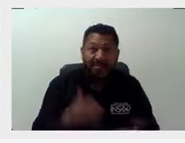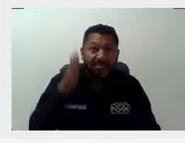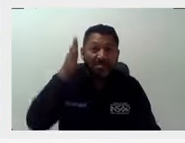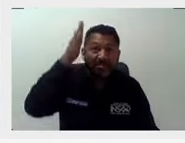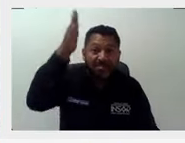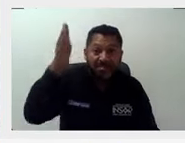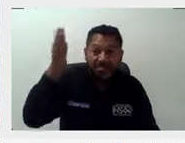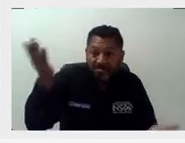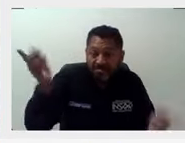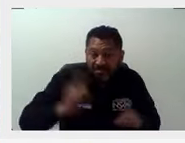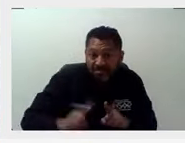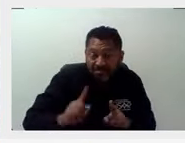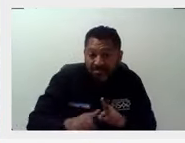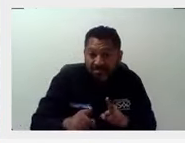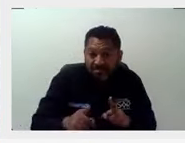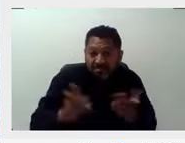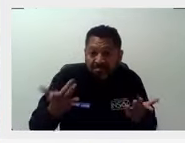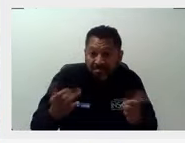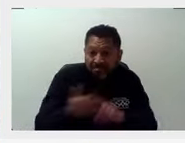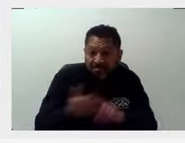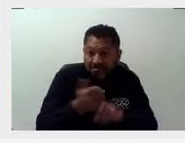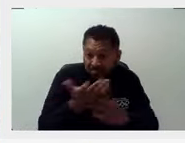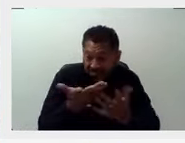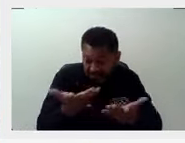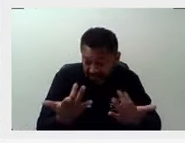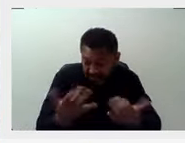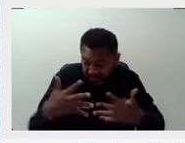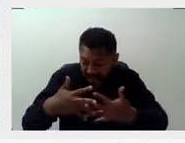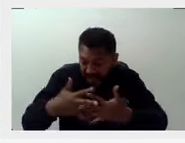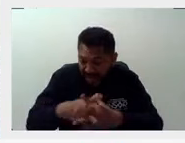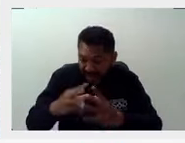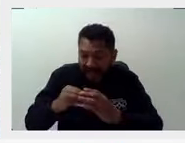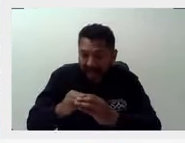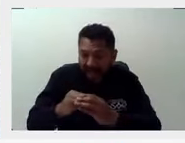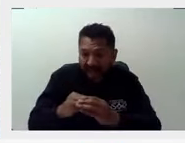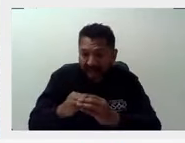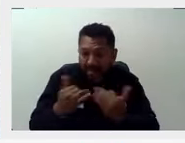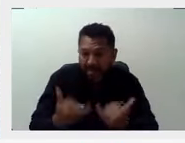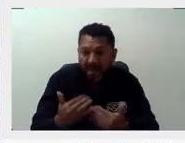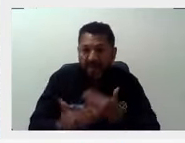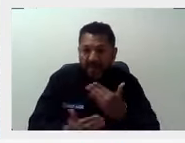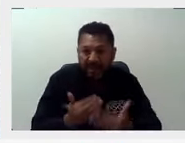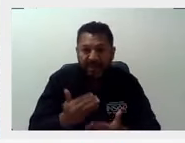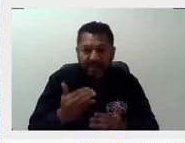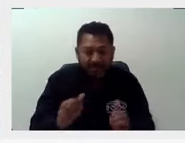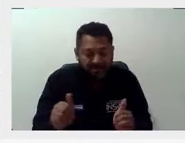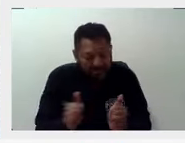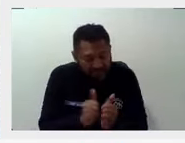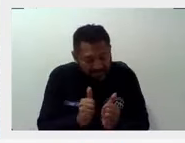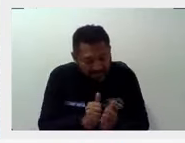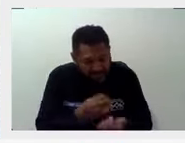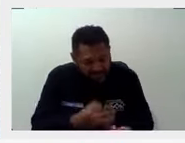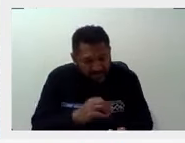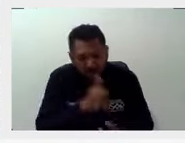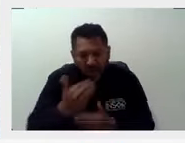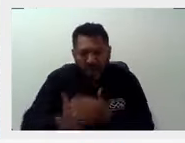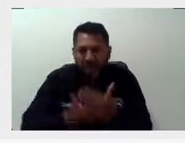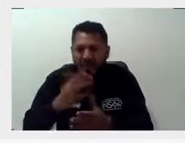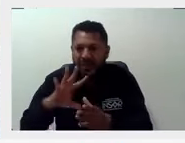¿no? Todo lo que vamos a lograr adaptar con esto, vamos a generar una capacidad instalada para poder generar otros procesos de inclusión